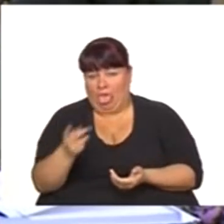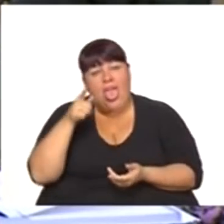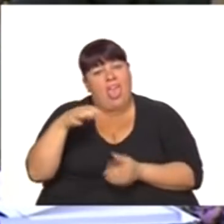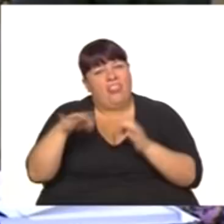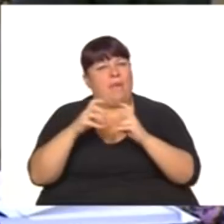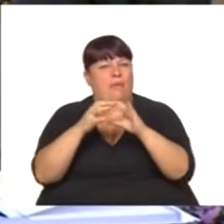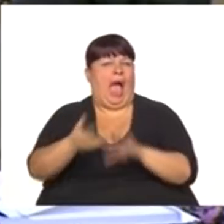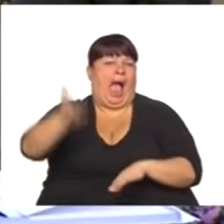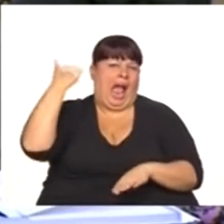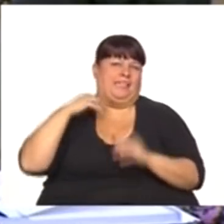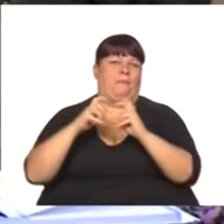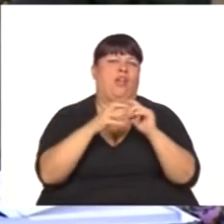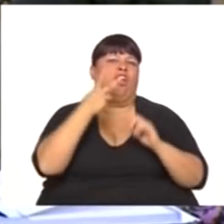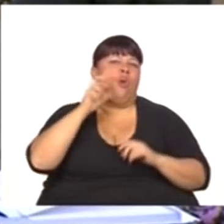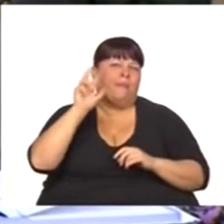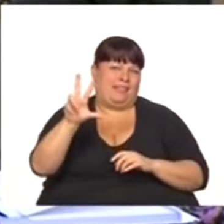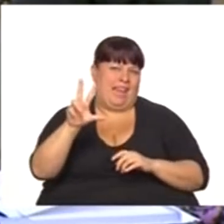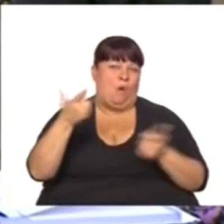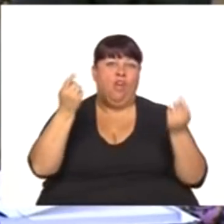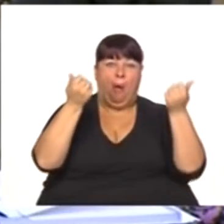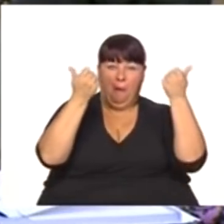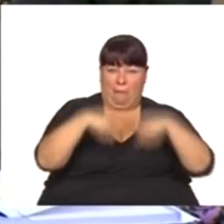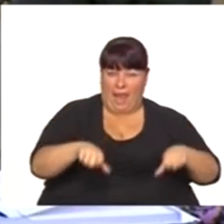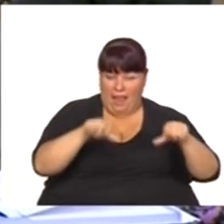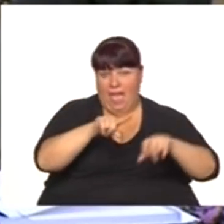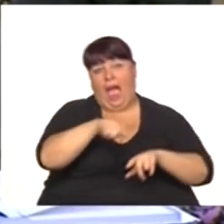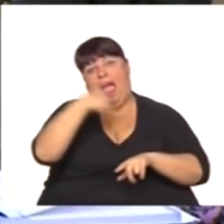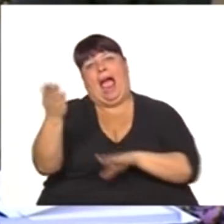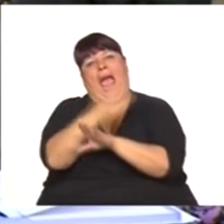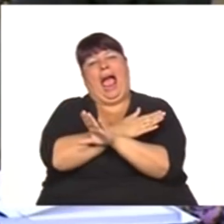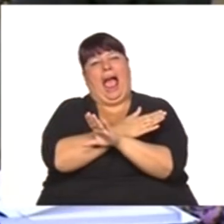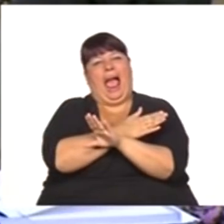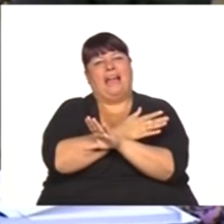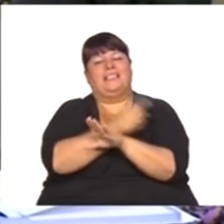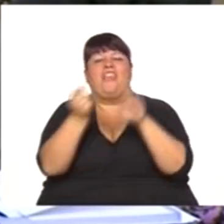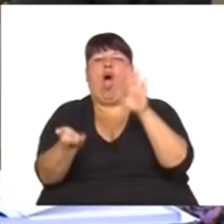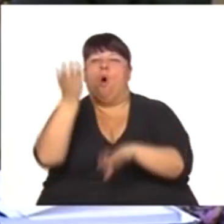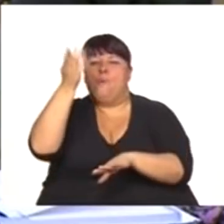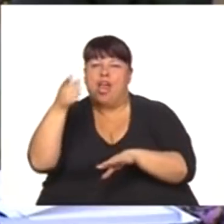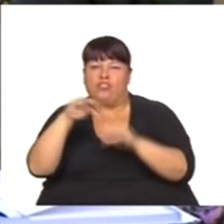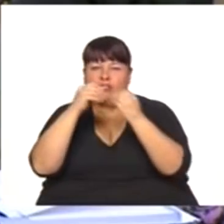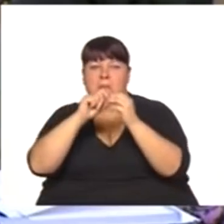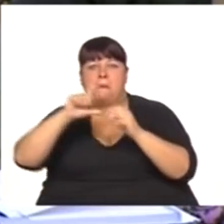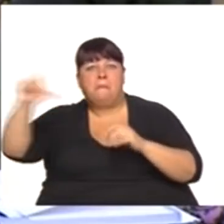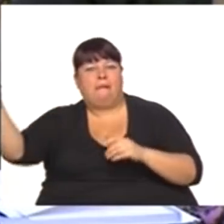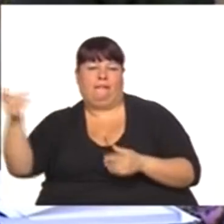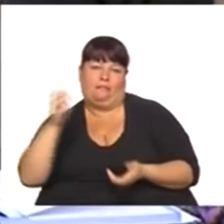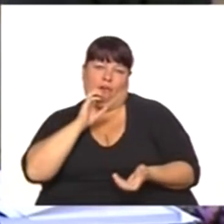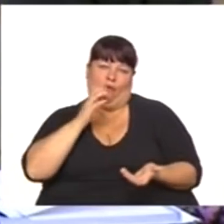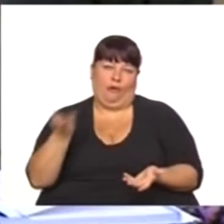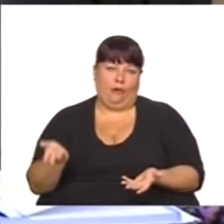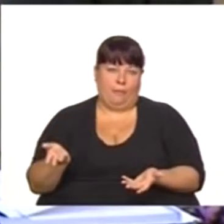que haber debatido la política en el 2003, después de la devaluación, antes del aumento de que esa cifra se tornara